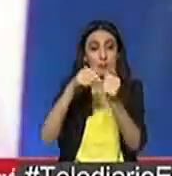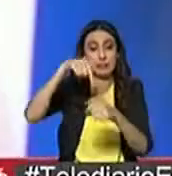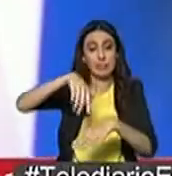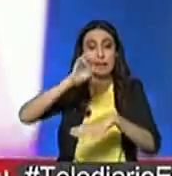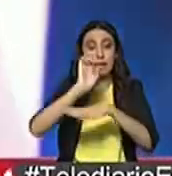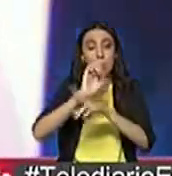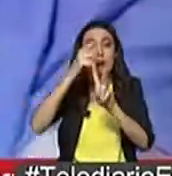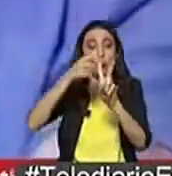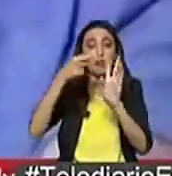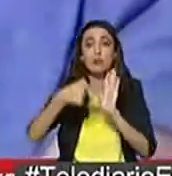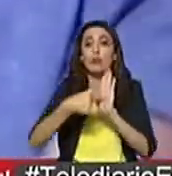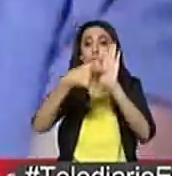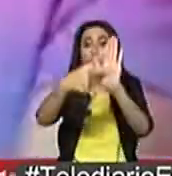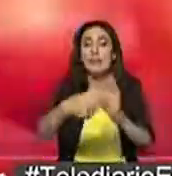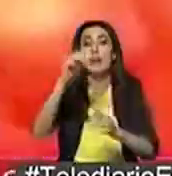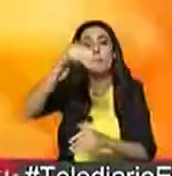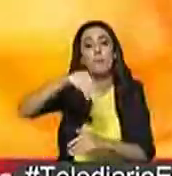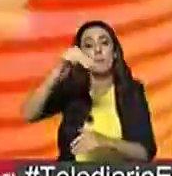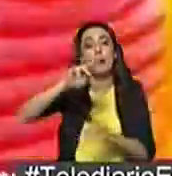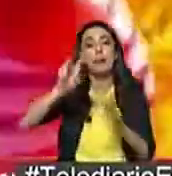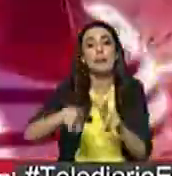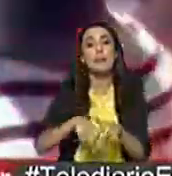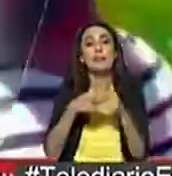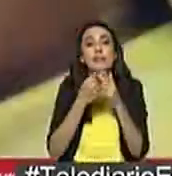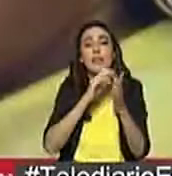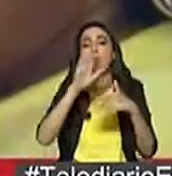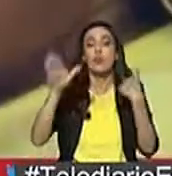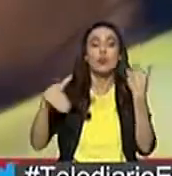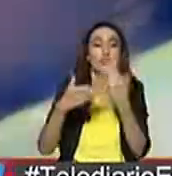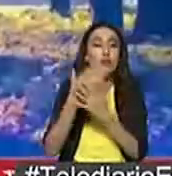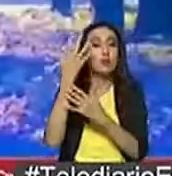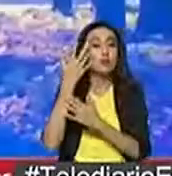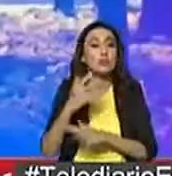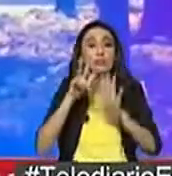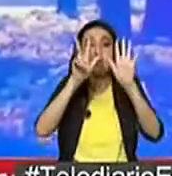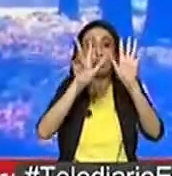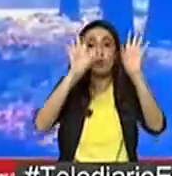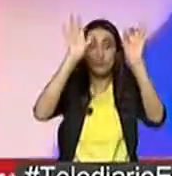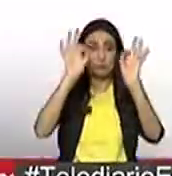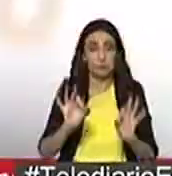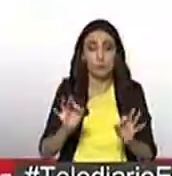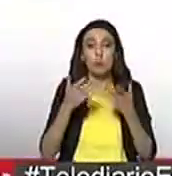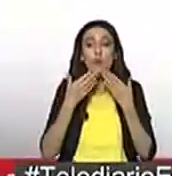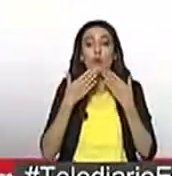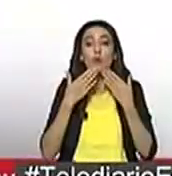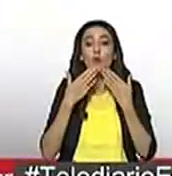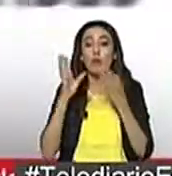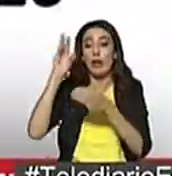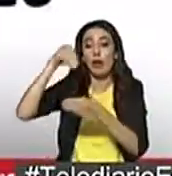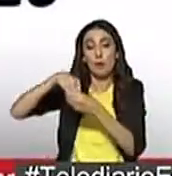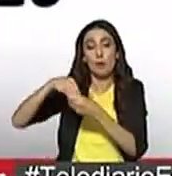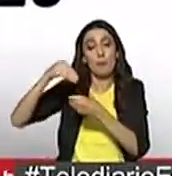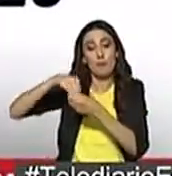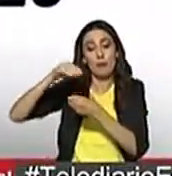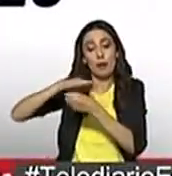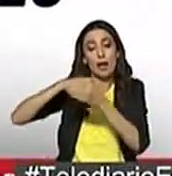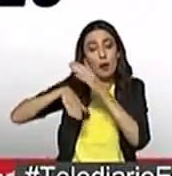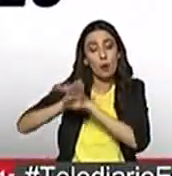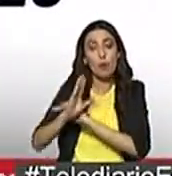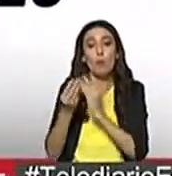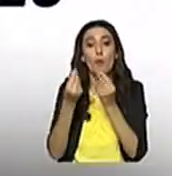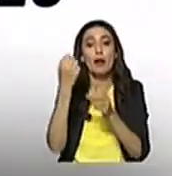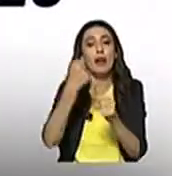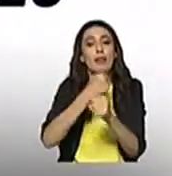TV, te presenta desde este martes, todos los días, a las 8 en punto de la mañana, la bolsa de empleo adecuada a